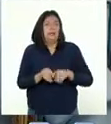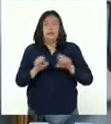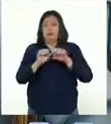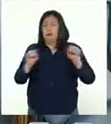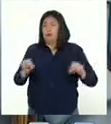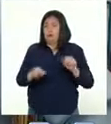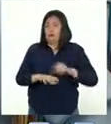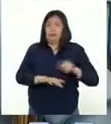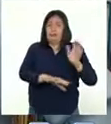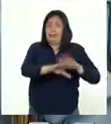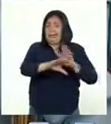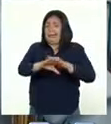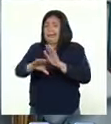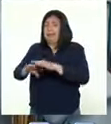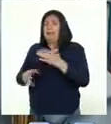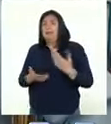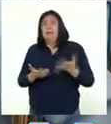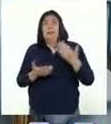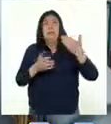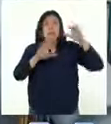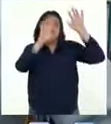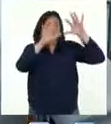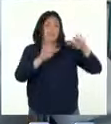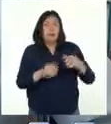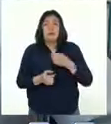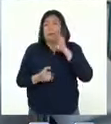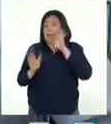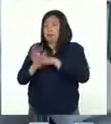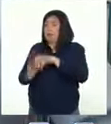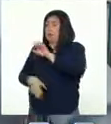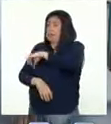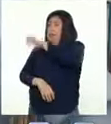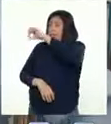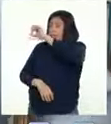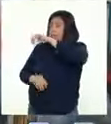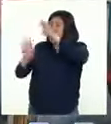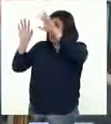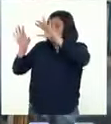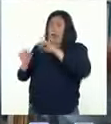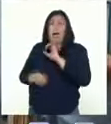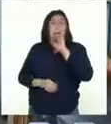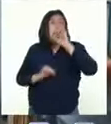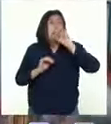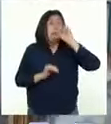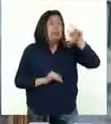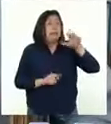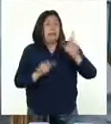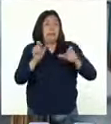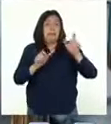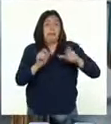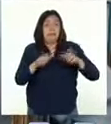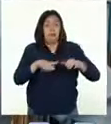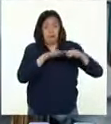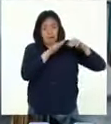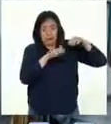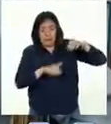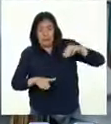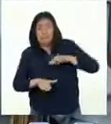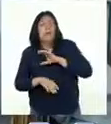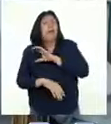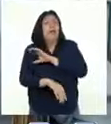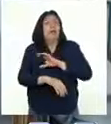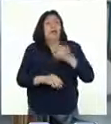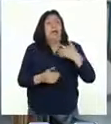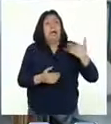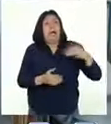sistemas de alerta temprana, por ejemplo, para lluvias. Entonces, si llueve en la sierra, le avisan a la gente que está en las partes más bajas que